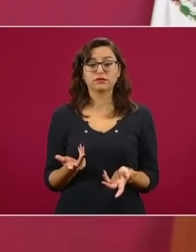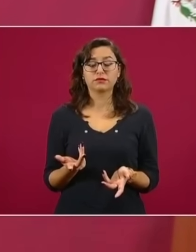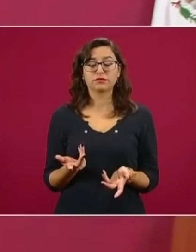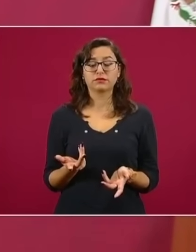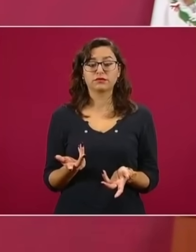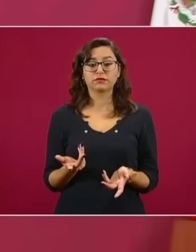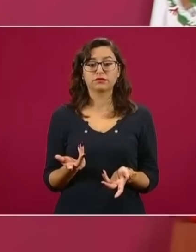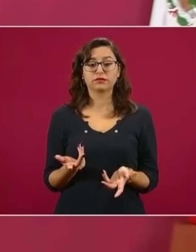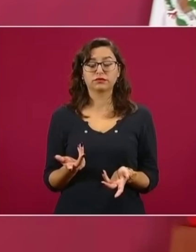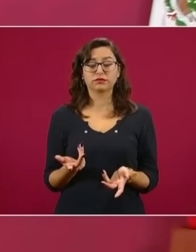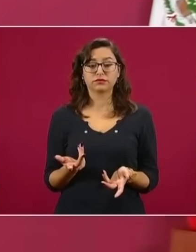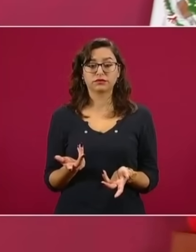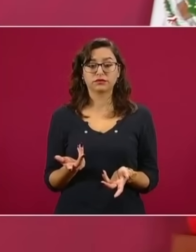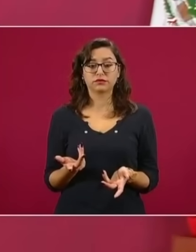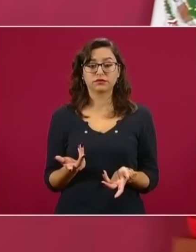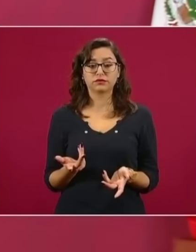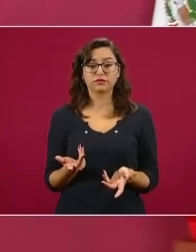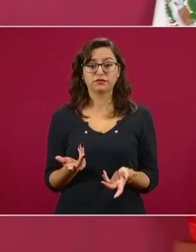la misma